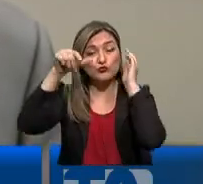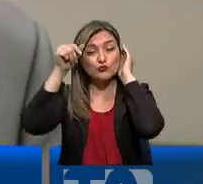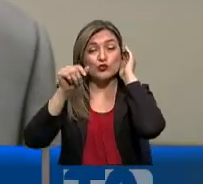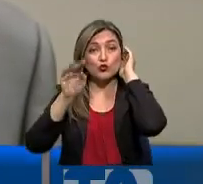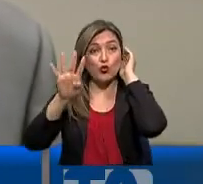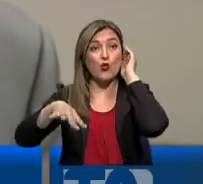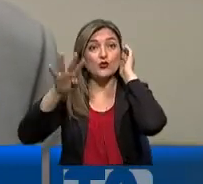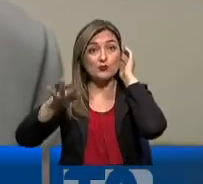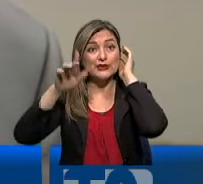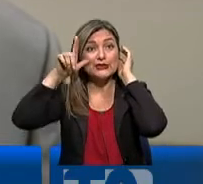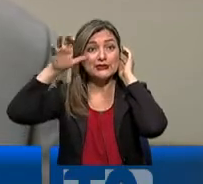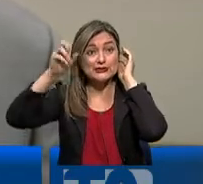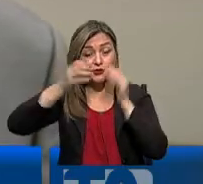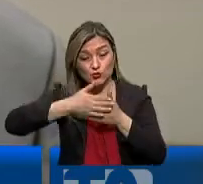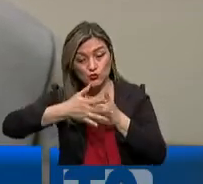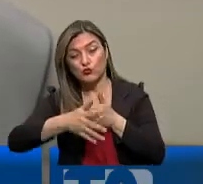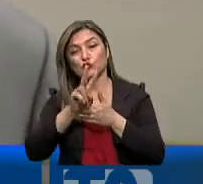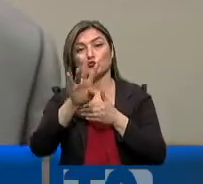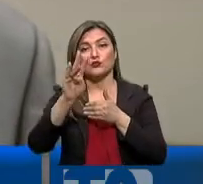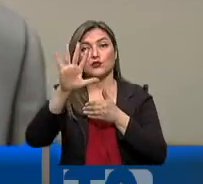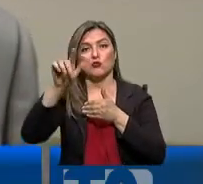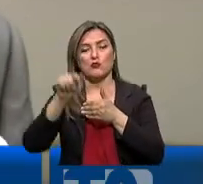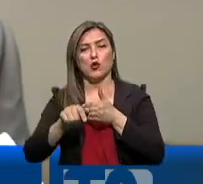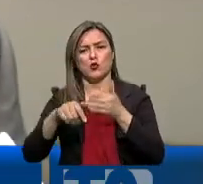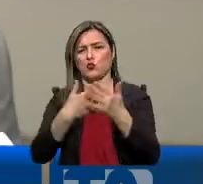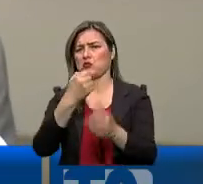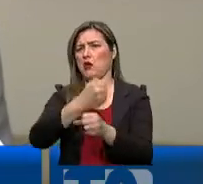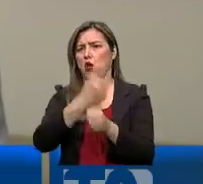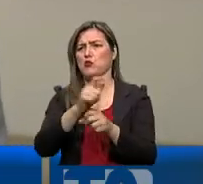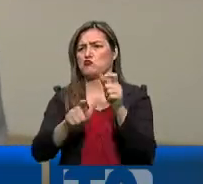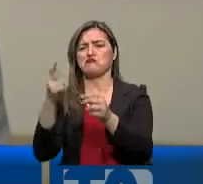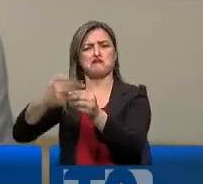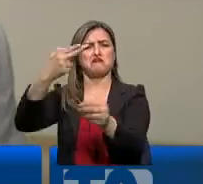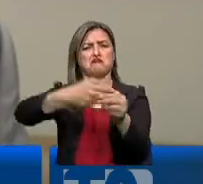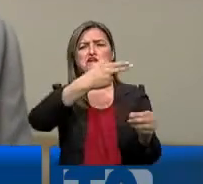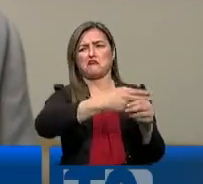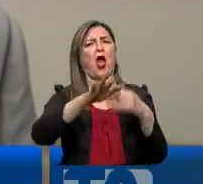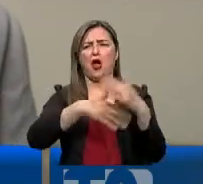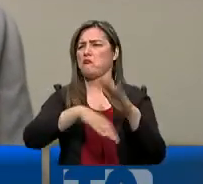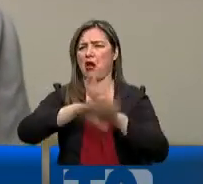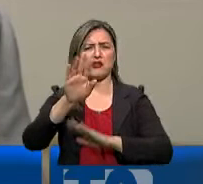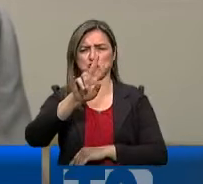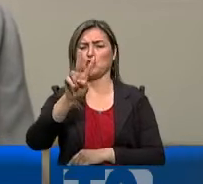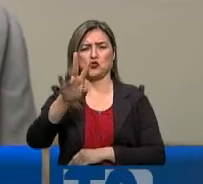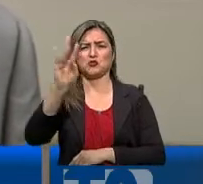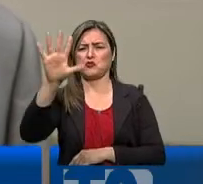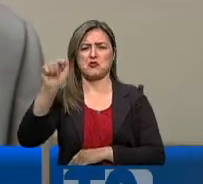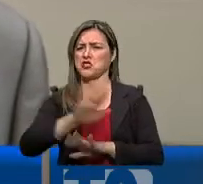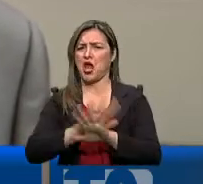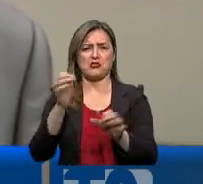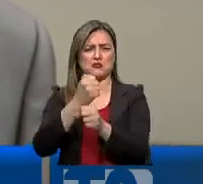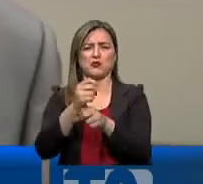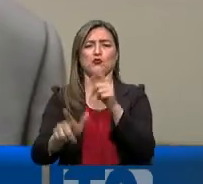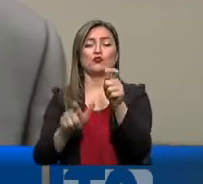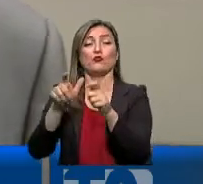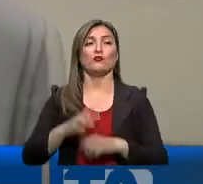generado 275 mil nuevas plazas de trabajo y empleo adecuadas. Y eso es importante porque da la medida